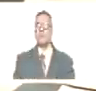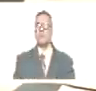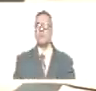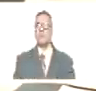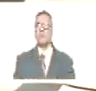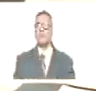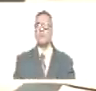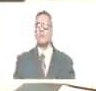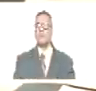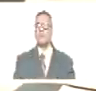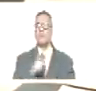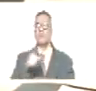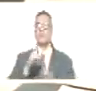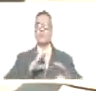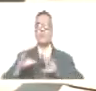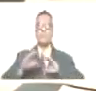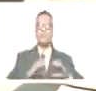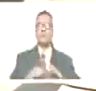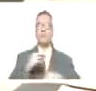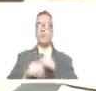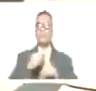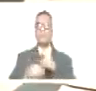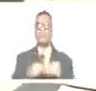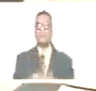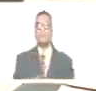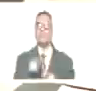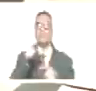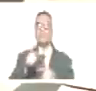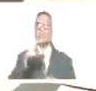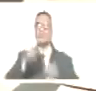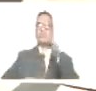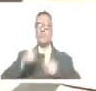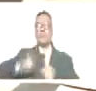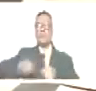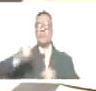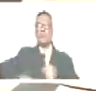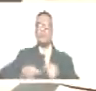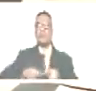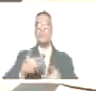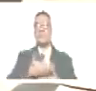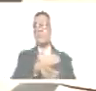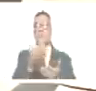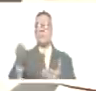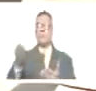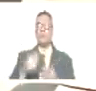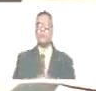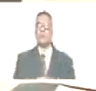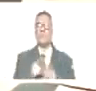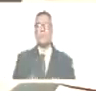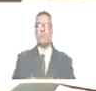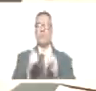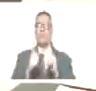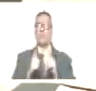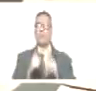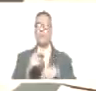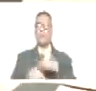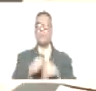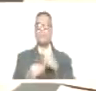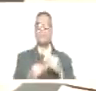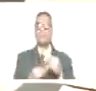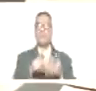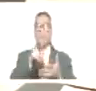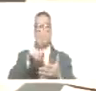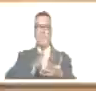una comunicación enviada desde el Tribunal Supremo de Justicia que, si usted permite, se le dé lectura.